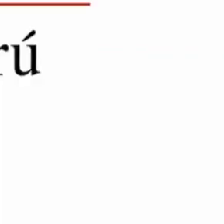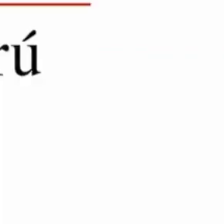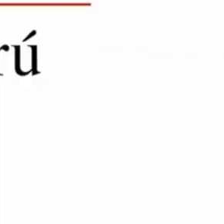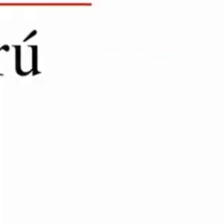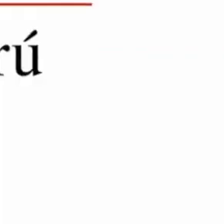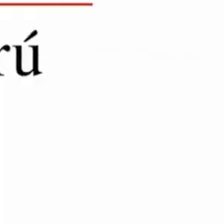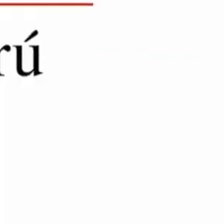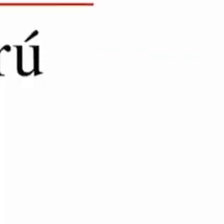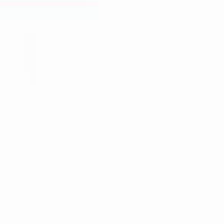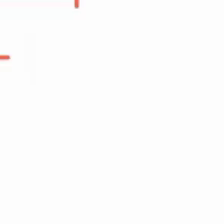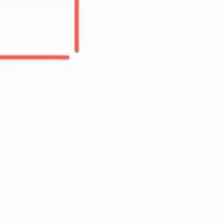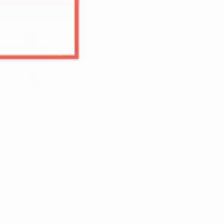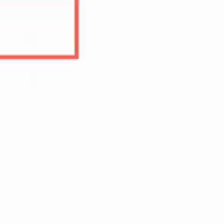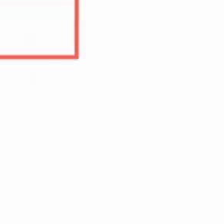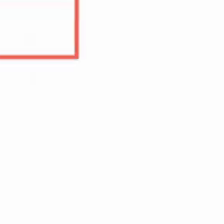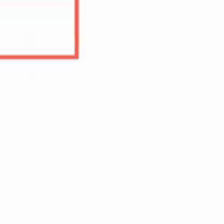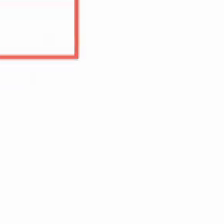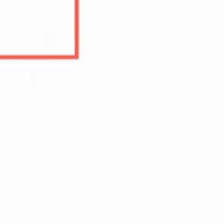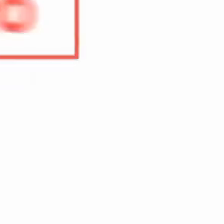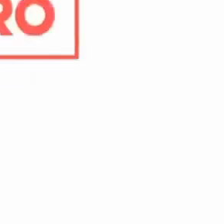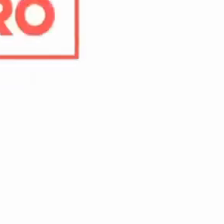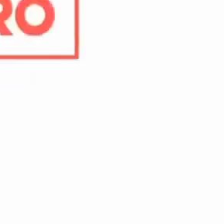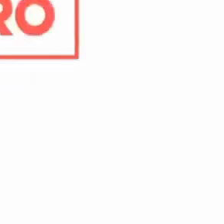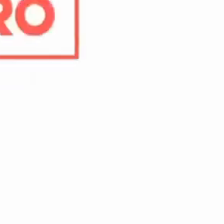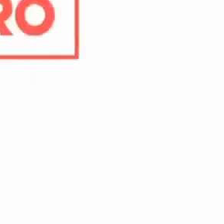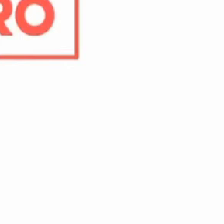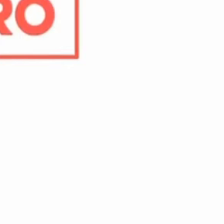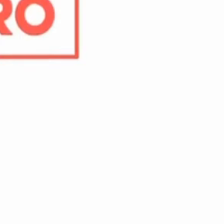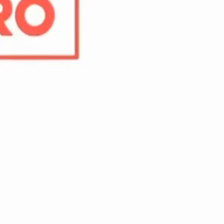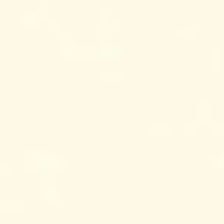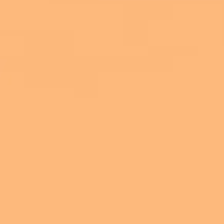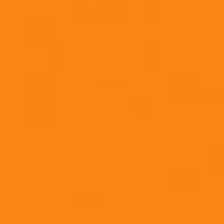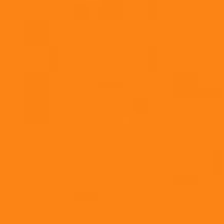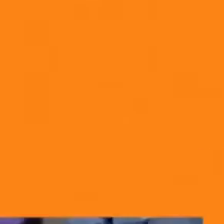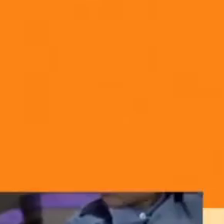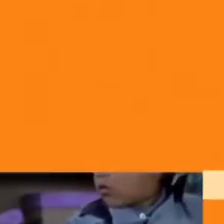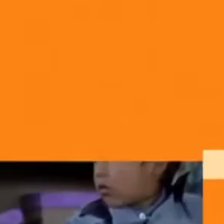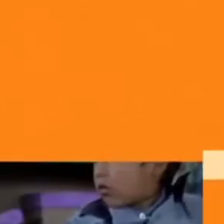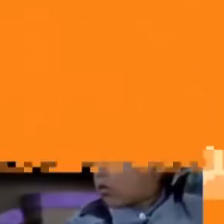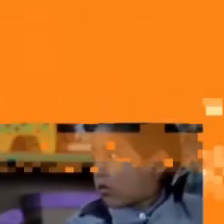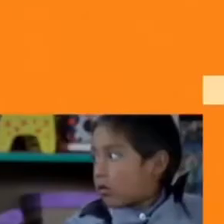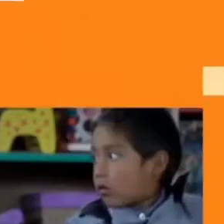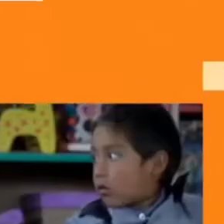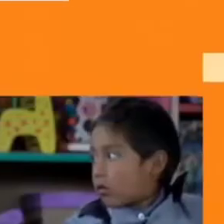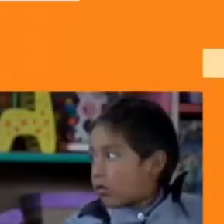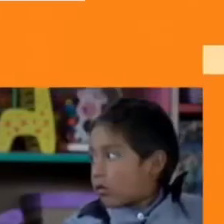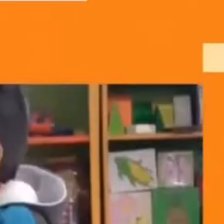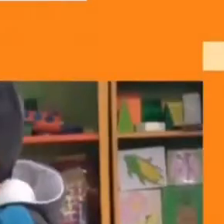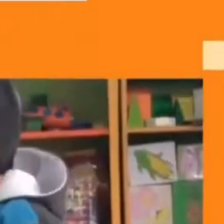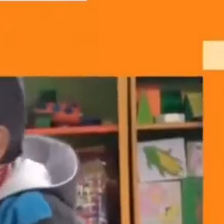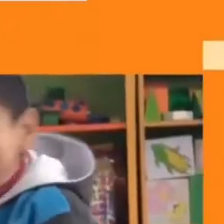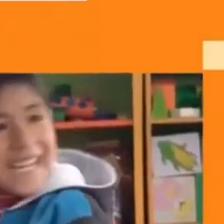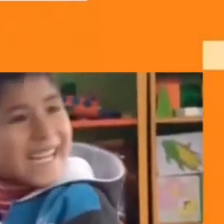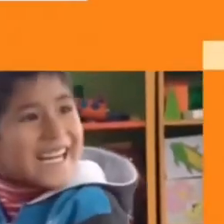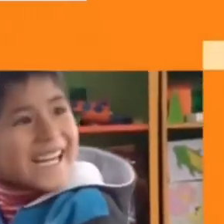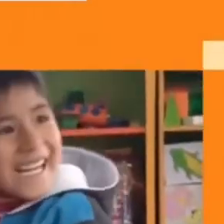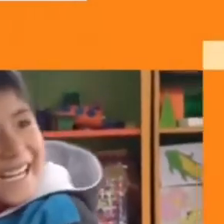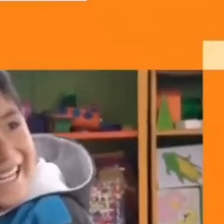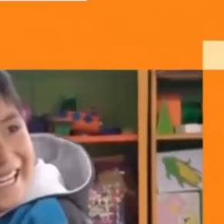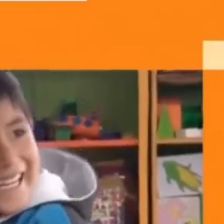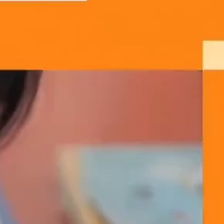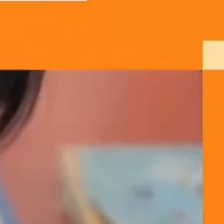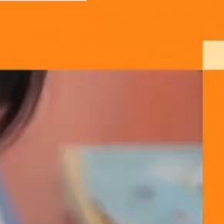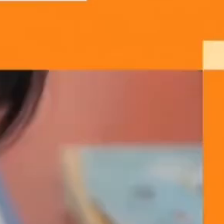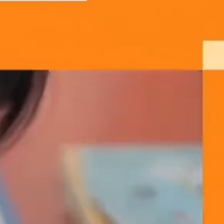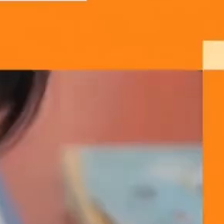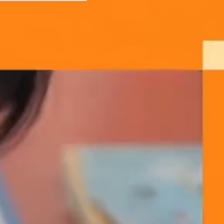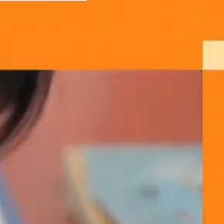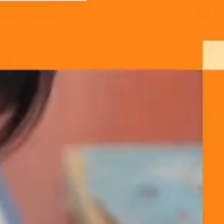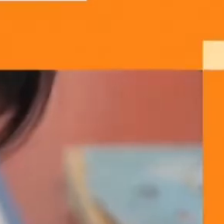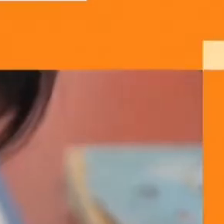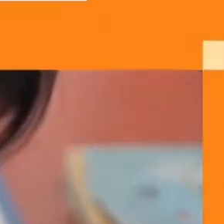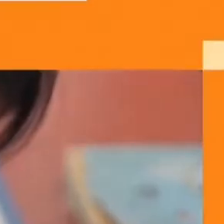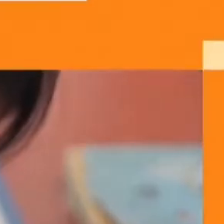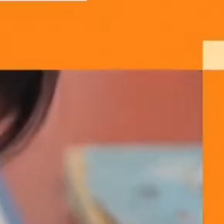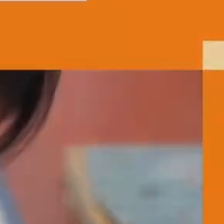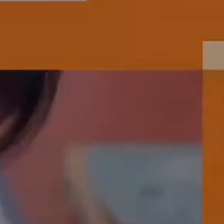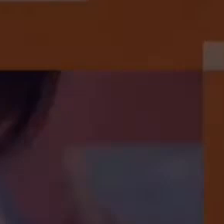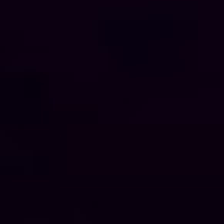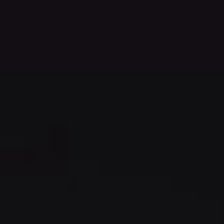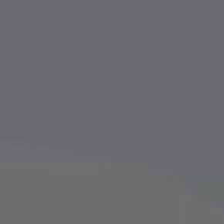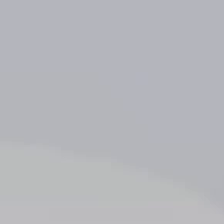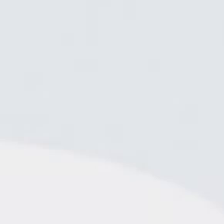gobierno del perú el perú primero estamos viendo aprendo en casa secundaria